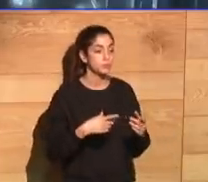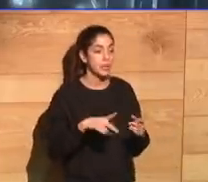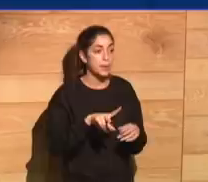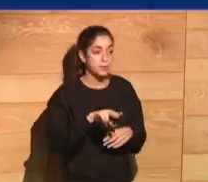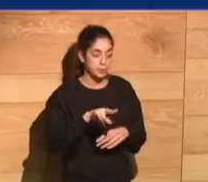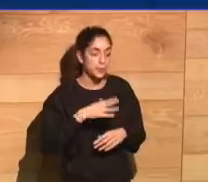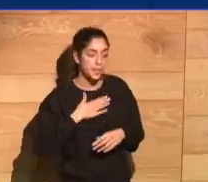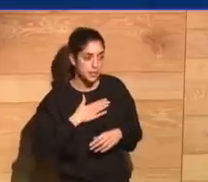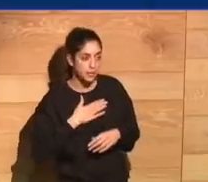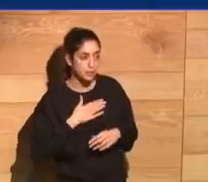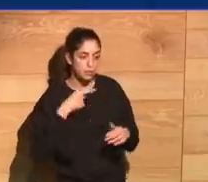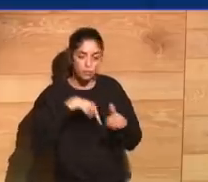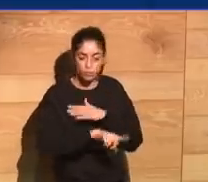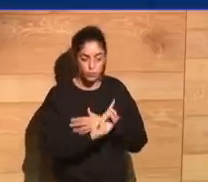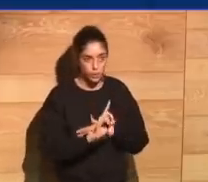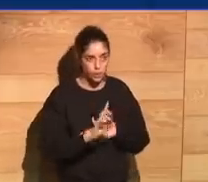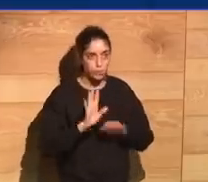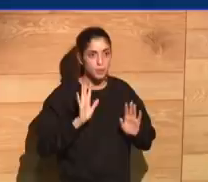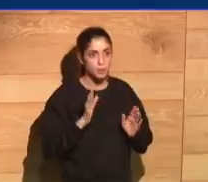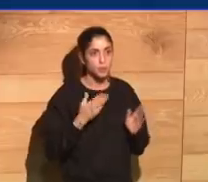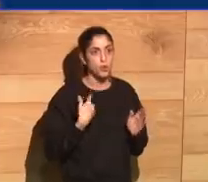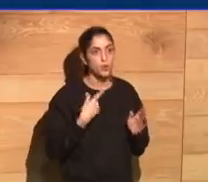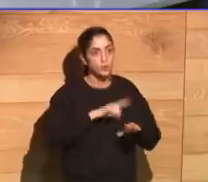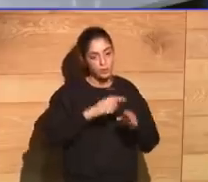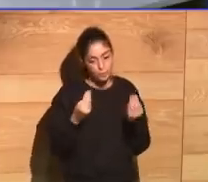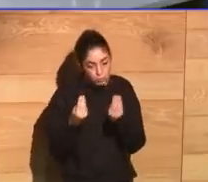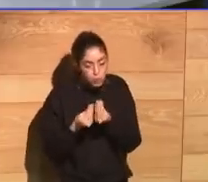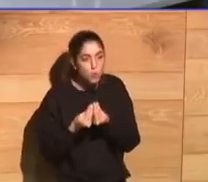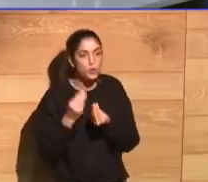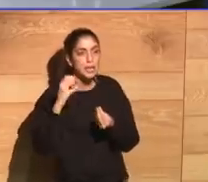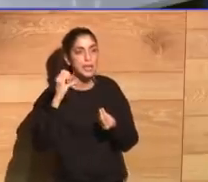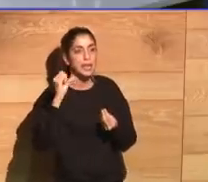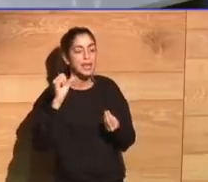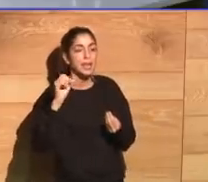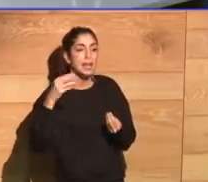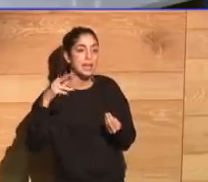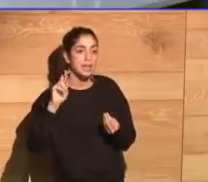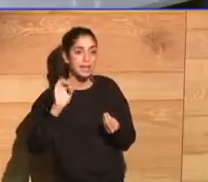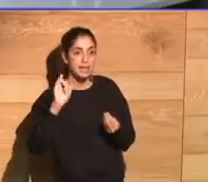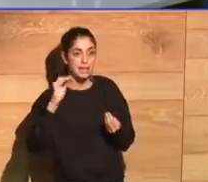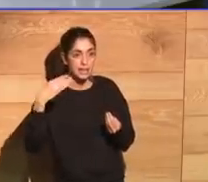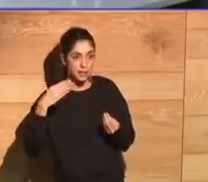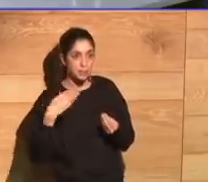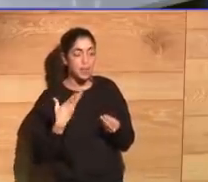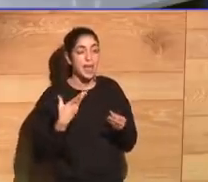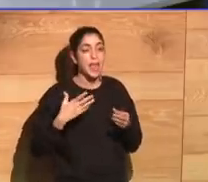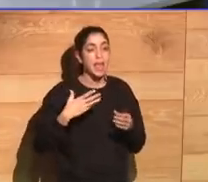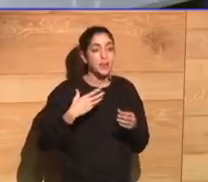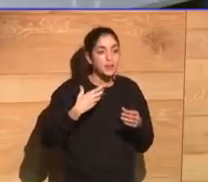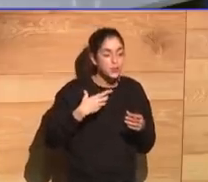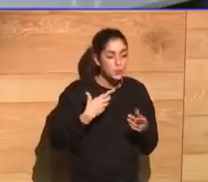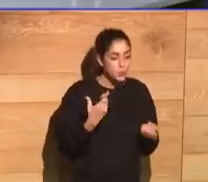muy profunda, pero estuve un tiempo con él, con Christopher Reeve, que lo conocí casualmente en el nacimiento del río Cuervo en Cuenca. ¿Lo conocí?